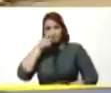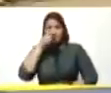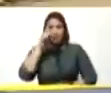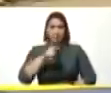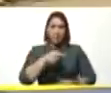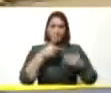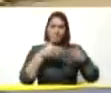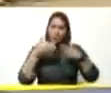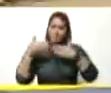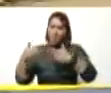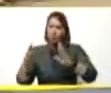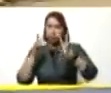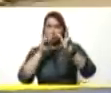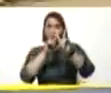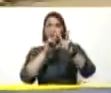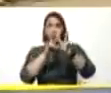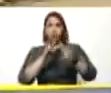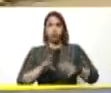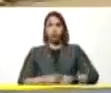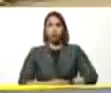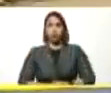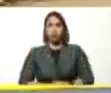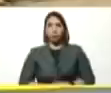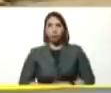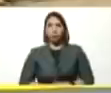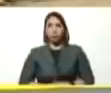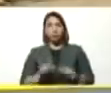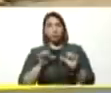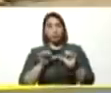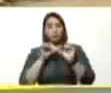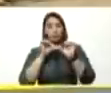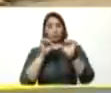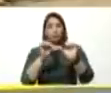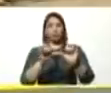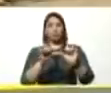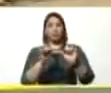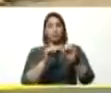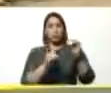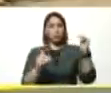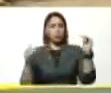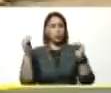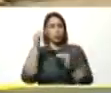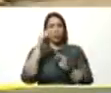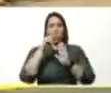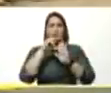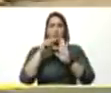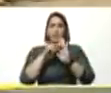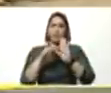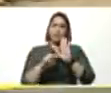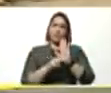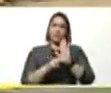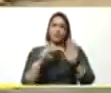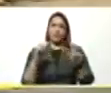garantizar que la gran misión Vivienda Venezuela se mantenga al máximo nivel de trabajo.